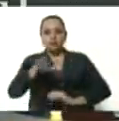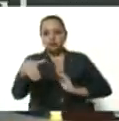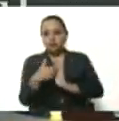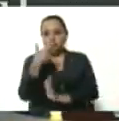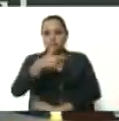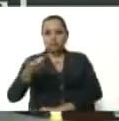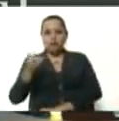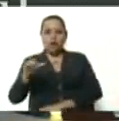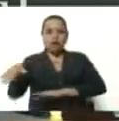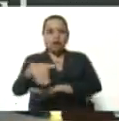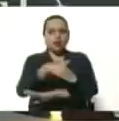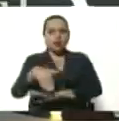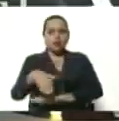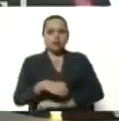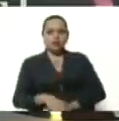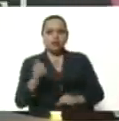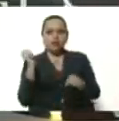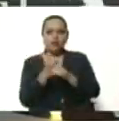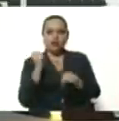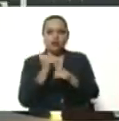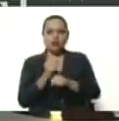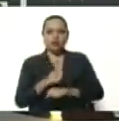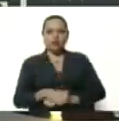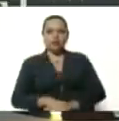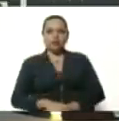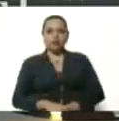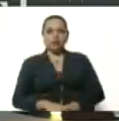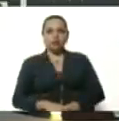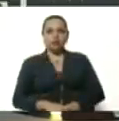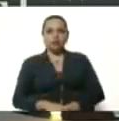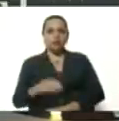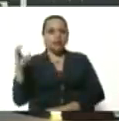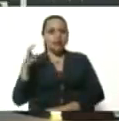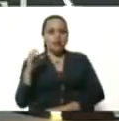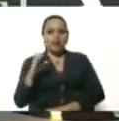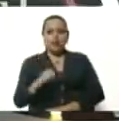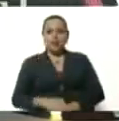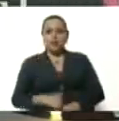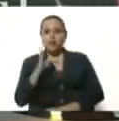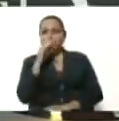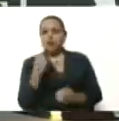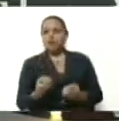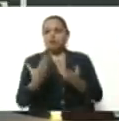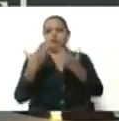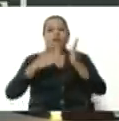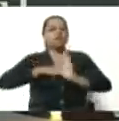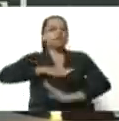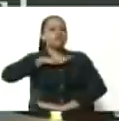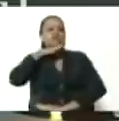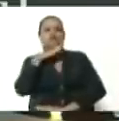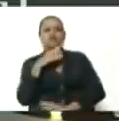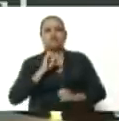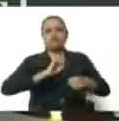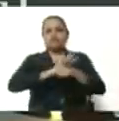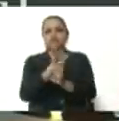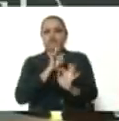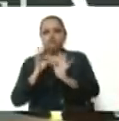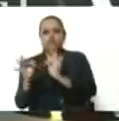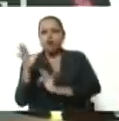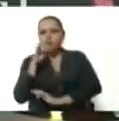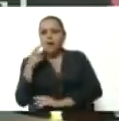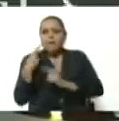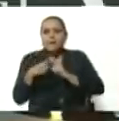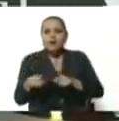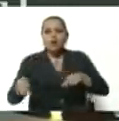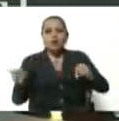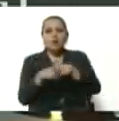están en la calle trabajando. En Caracas no tenemos un foco así, que se diga, ¿no? Lo único que